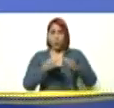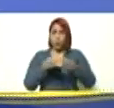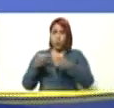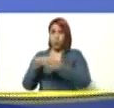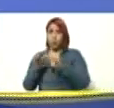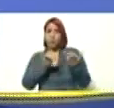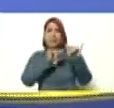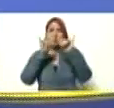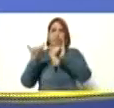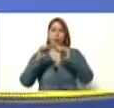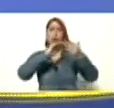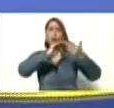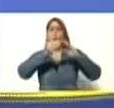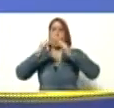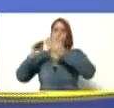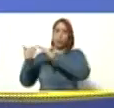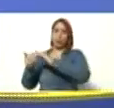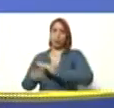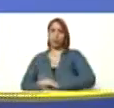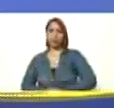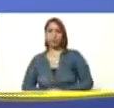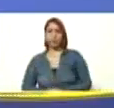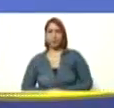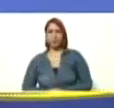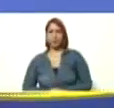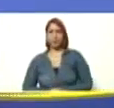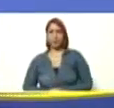propia comunidad.